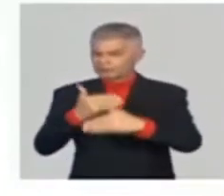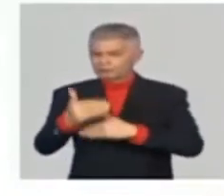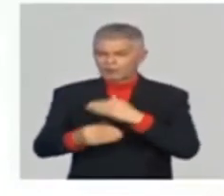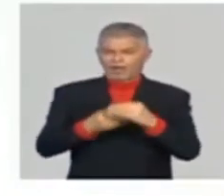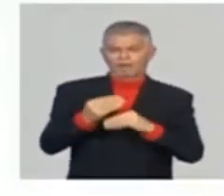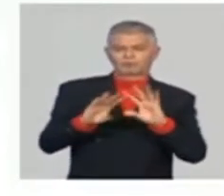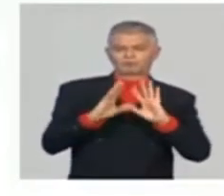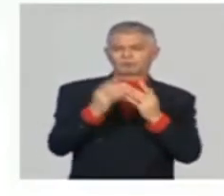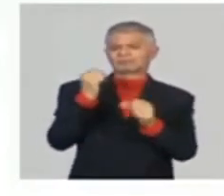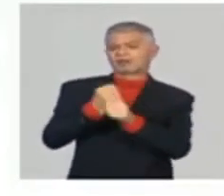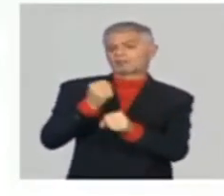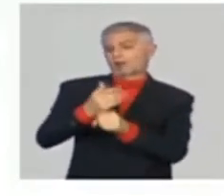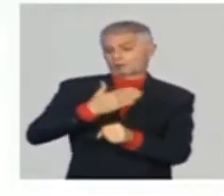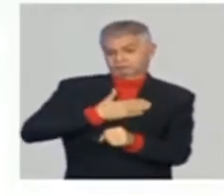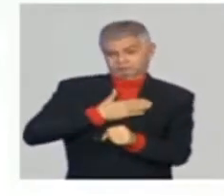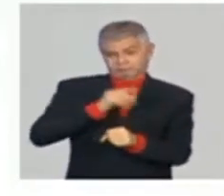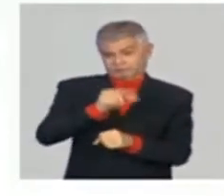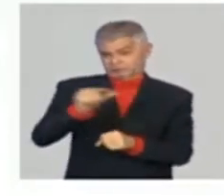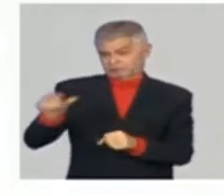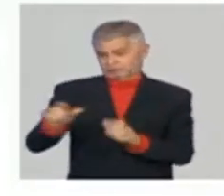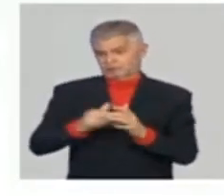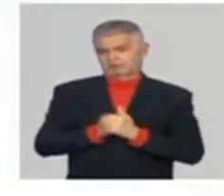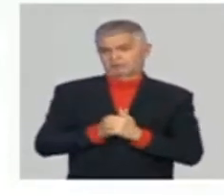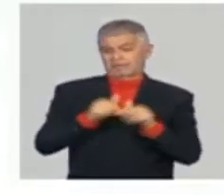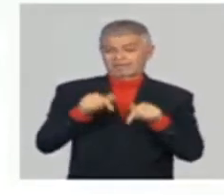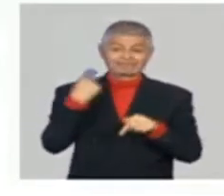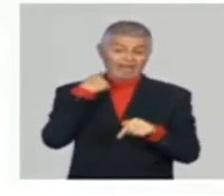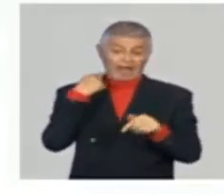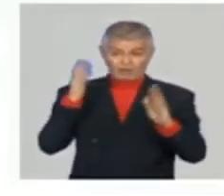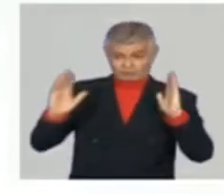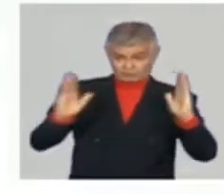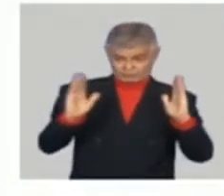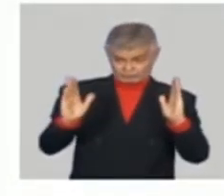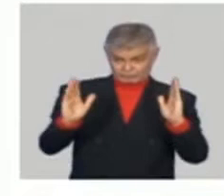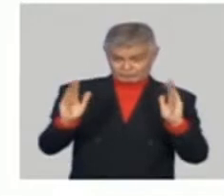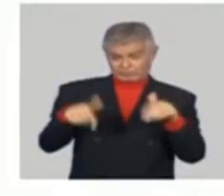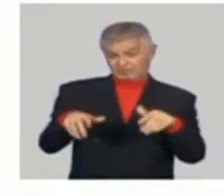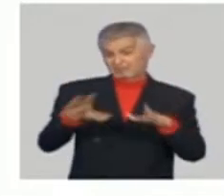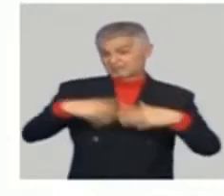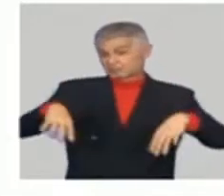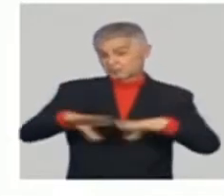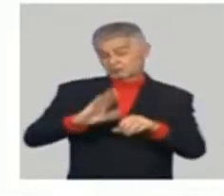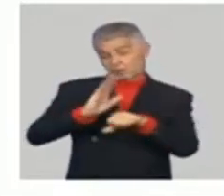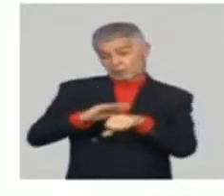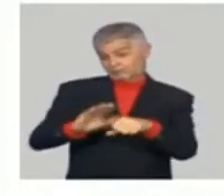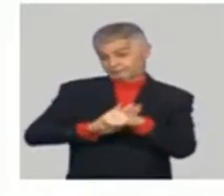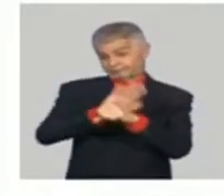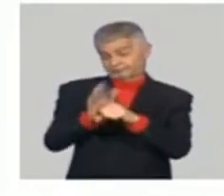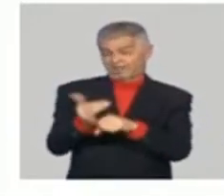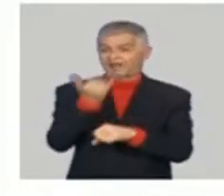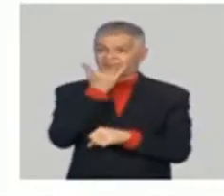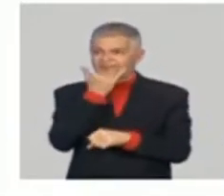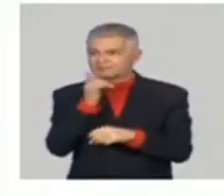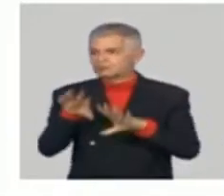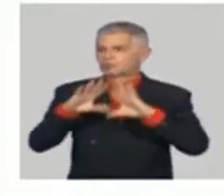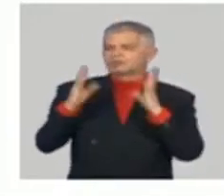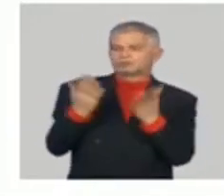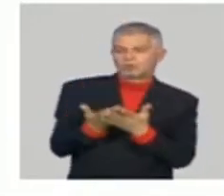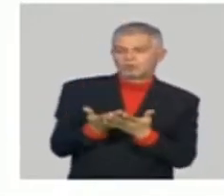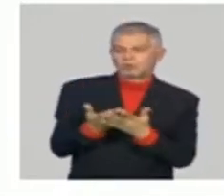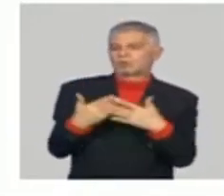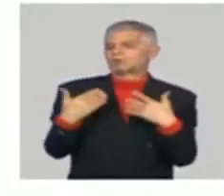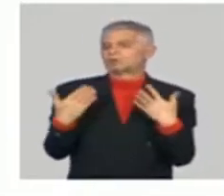así lo prevé. O sea que en este año, ante la situación de la COVID, las afectaciones que han tenido,